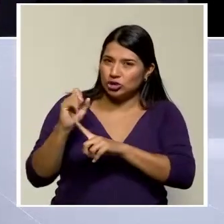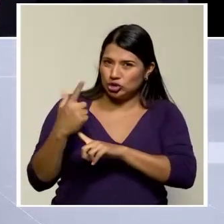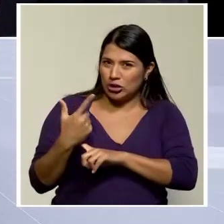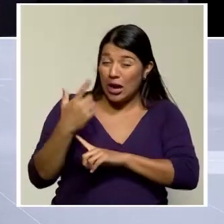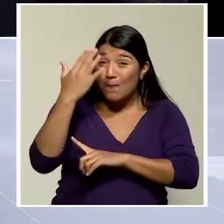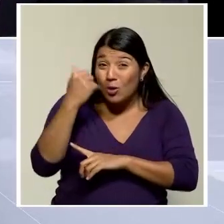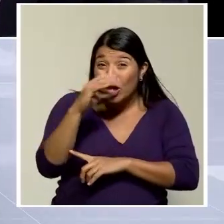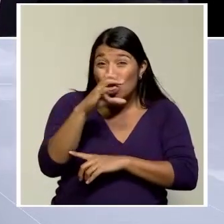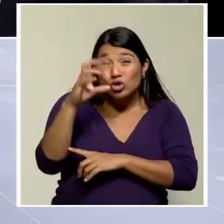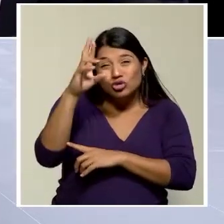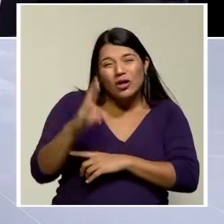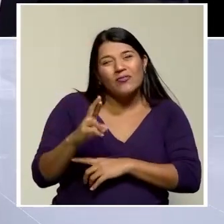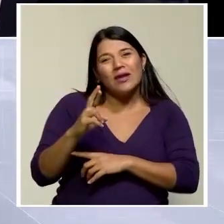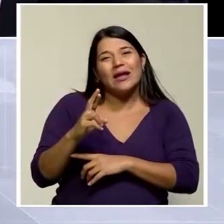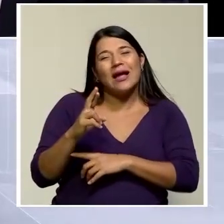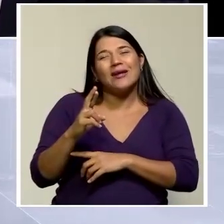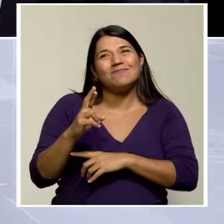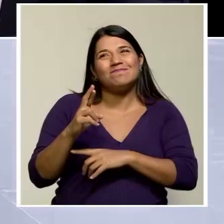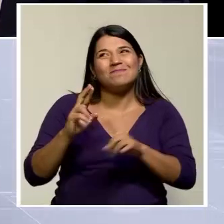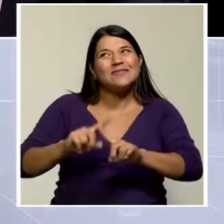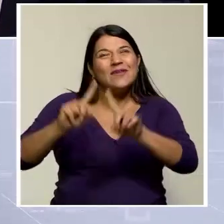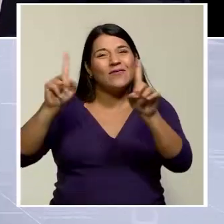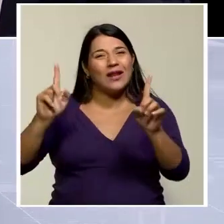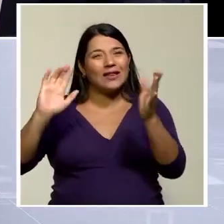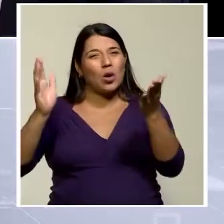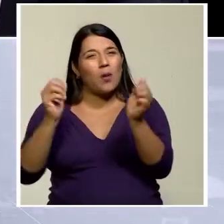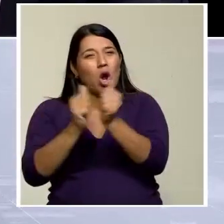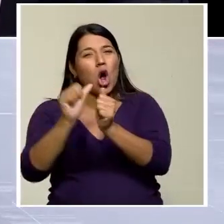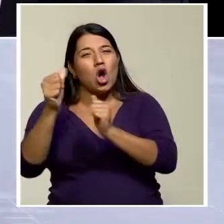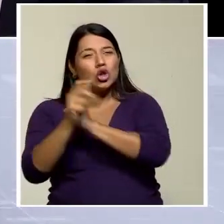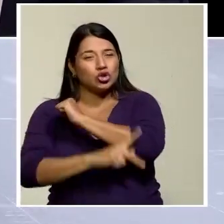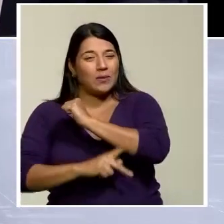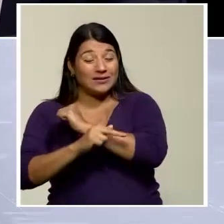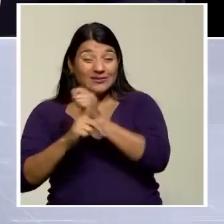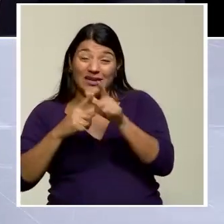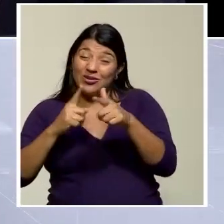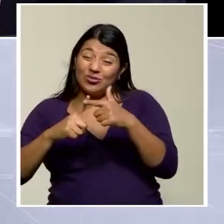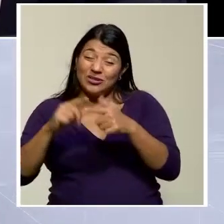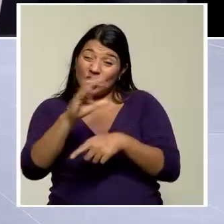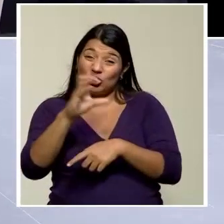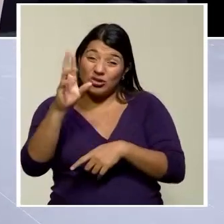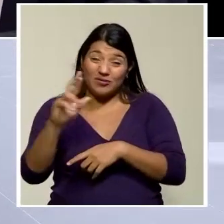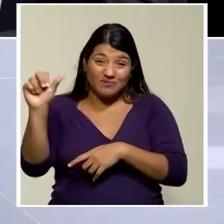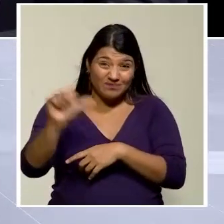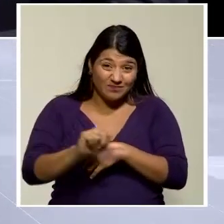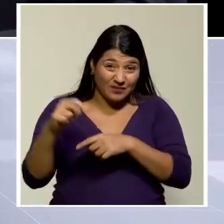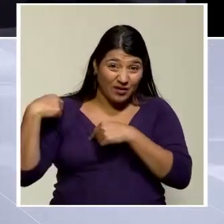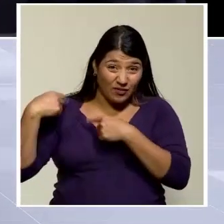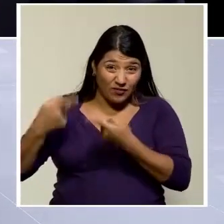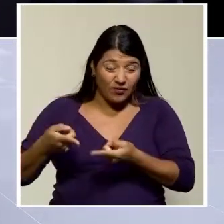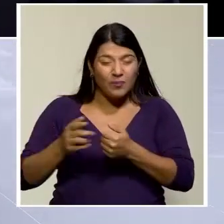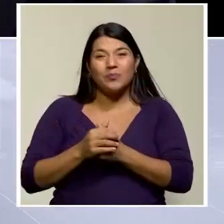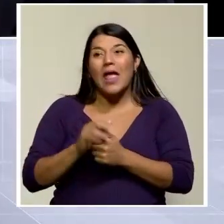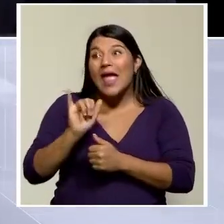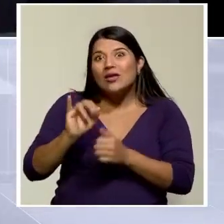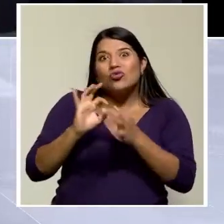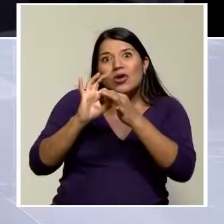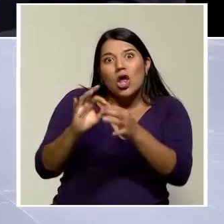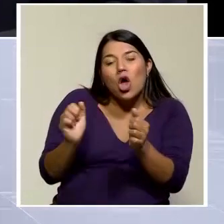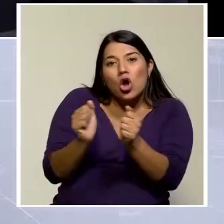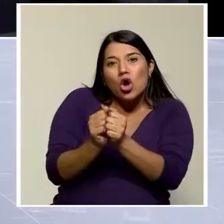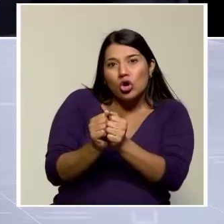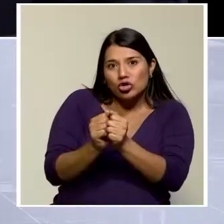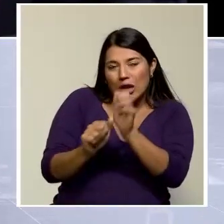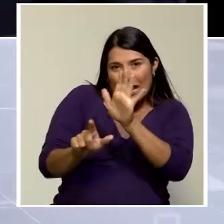hizo diferente de otras naciones y que hemos perdido en los últimos años. Y eso tiene que ver con políticas. Por ejemplo, si hablamos del tema de la pesca,